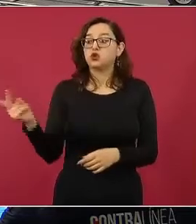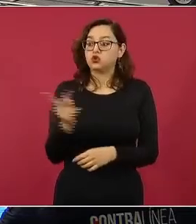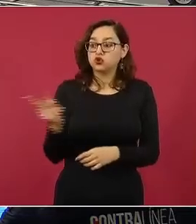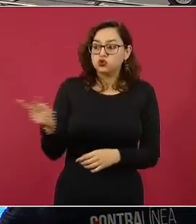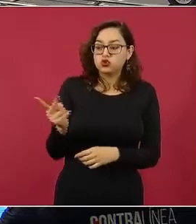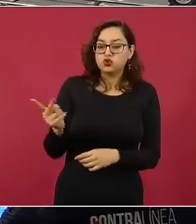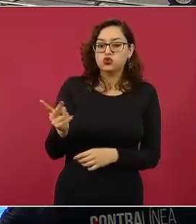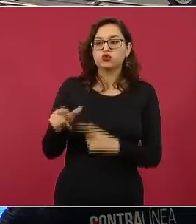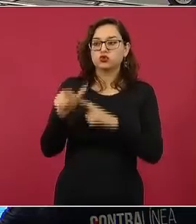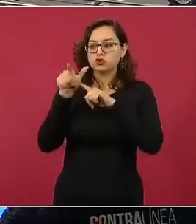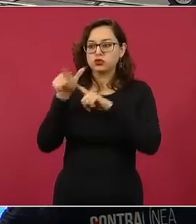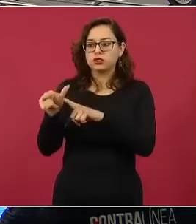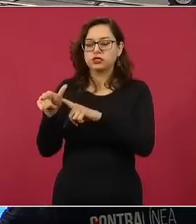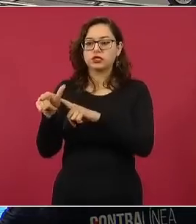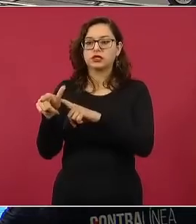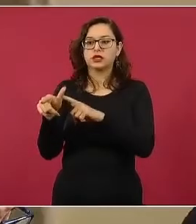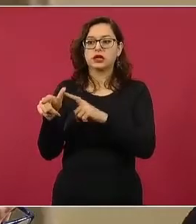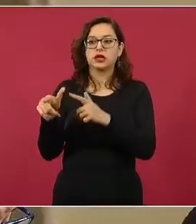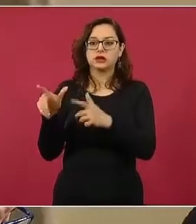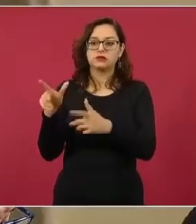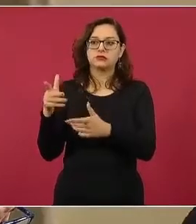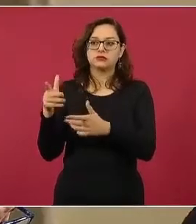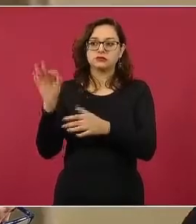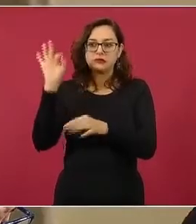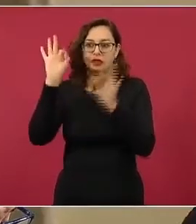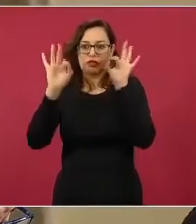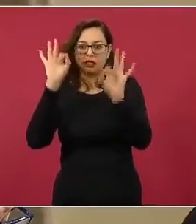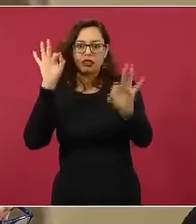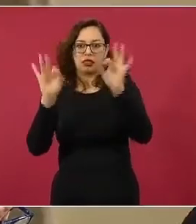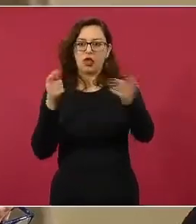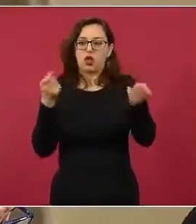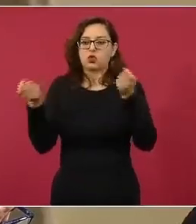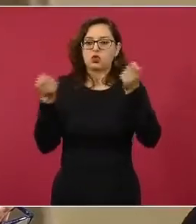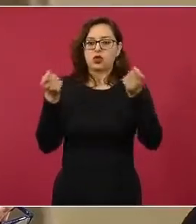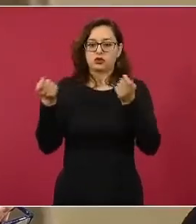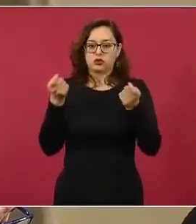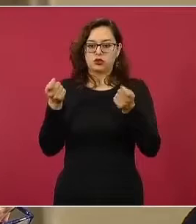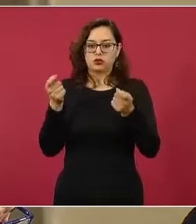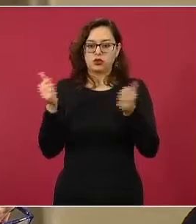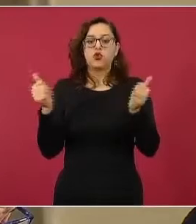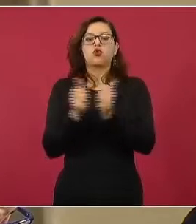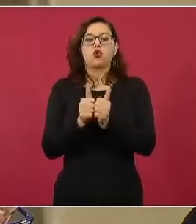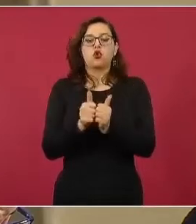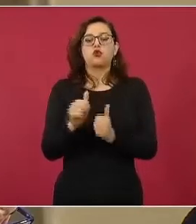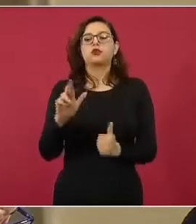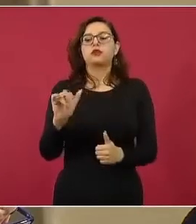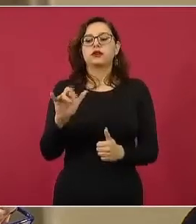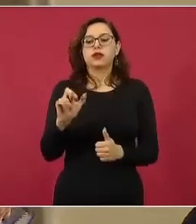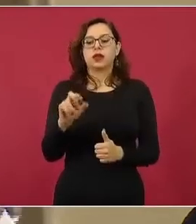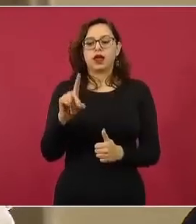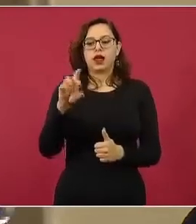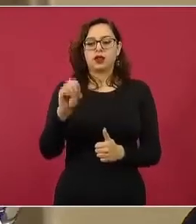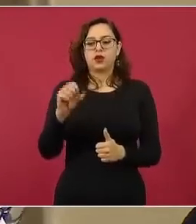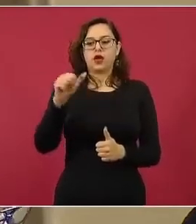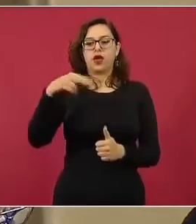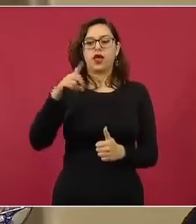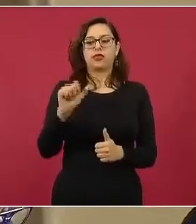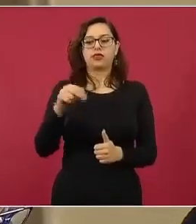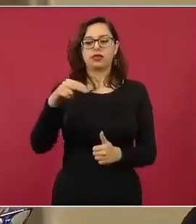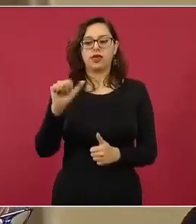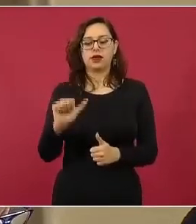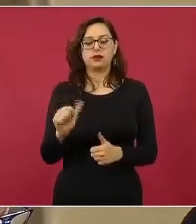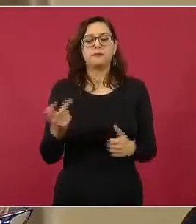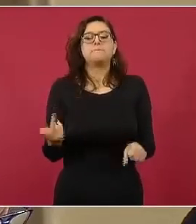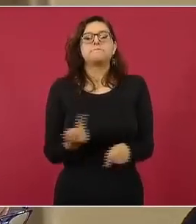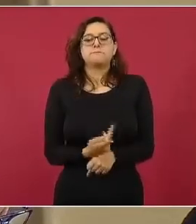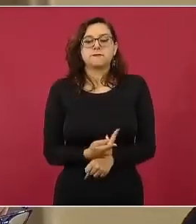ellos no puedan ejercer su voto. Incluso nos han informado que Lamberto Alonso, ex jefe de Recursos Humanos de Pemex,